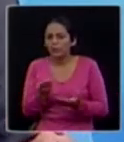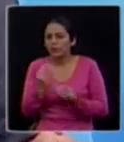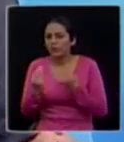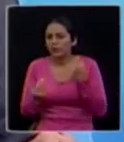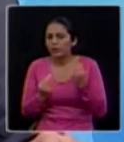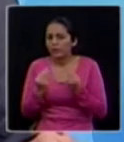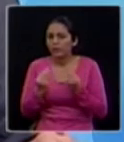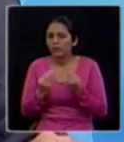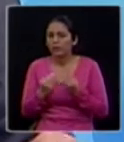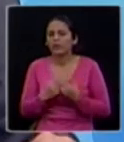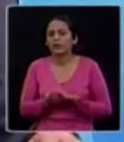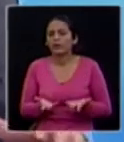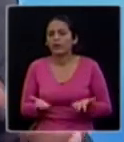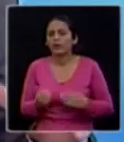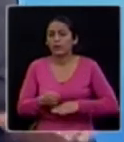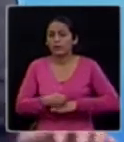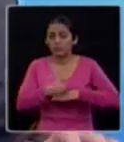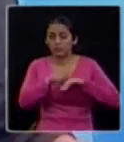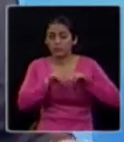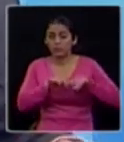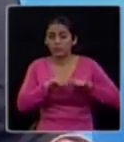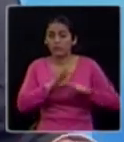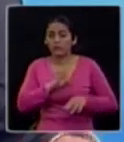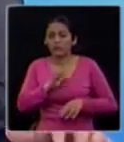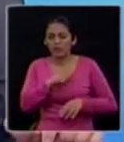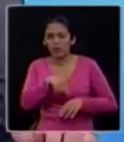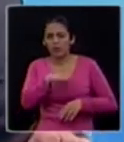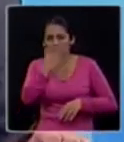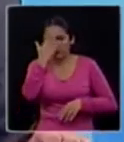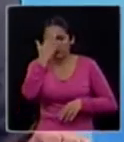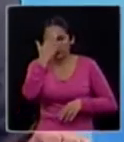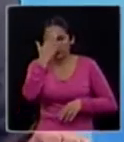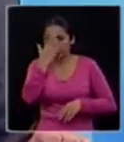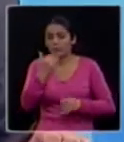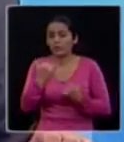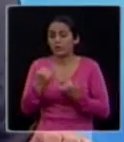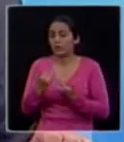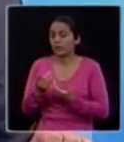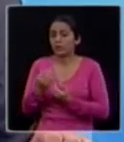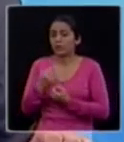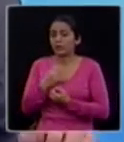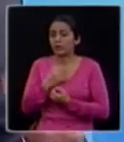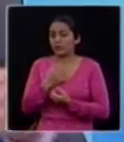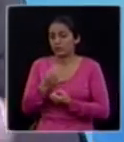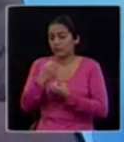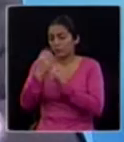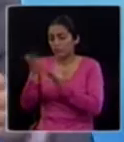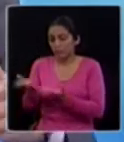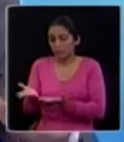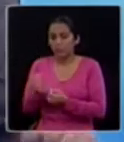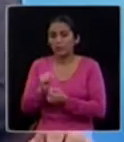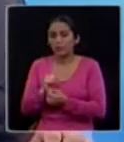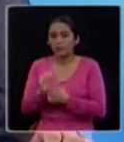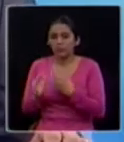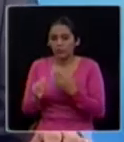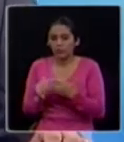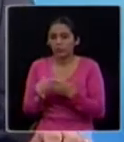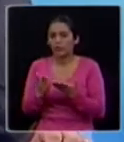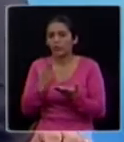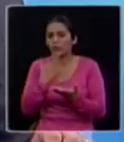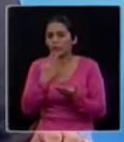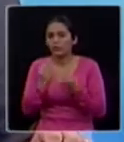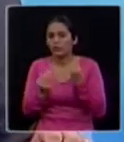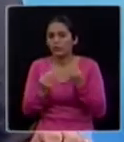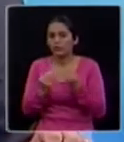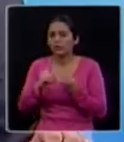sí, y en este momento se encuentra a cargo a través de una resolución dada por parte de la Presidenta al señor Vicepresidente, sea dirigida o sea distribuida entre